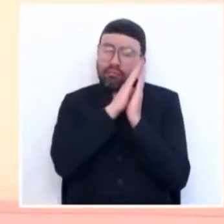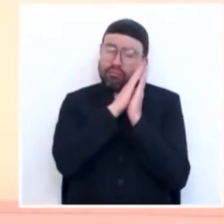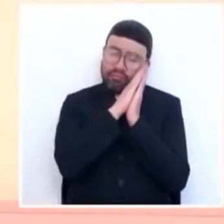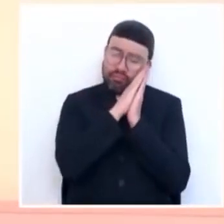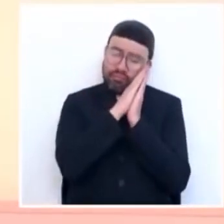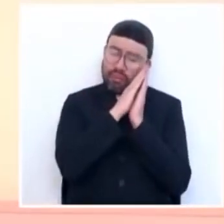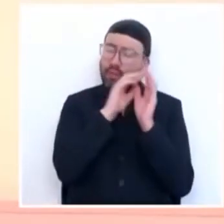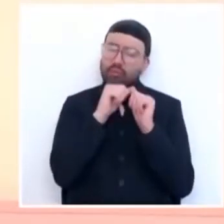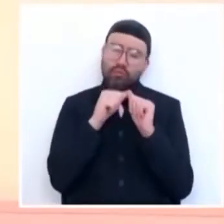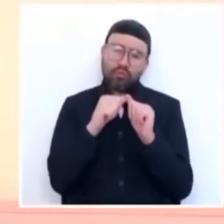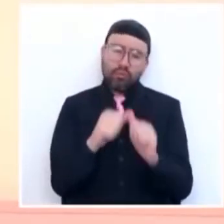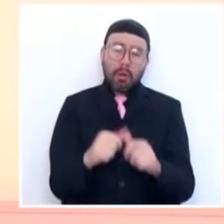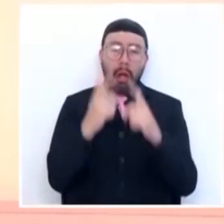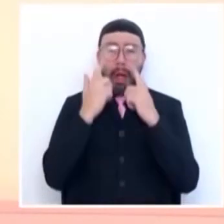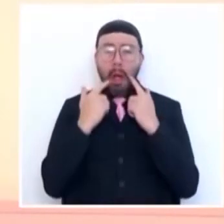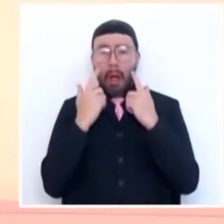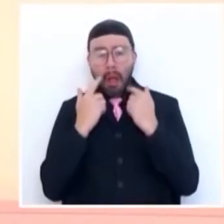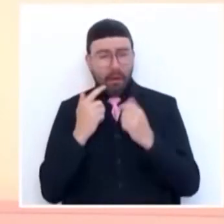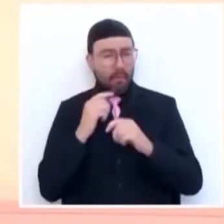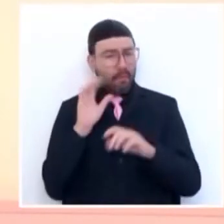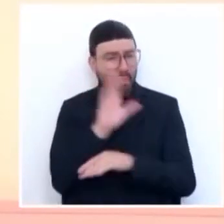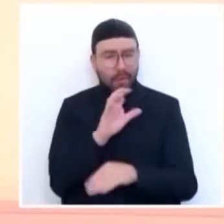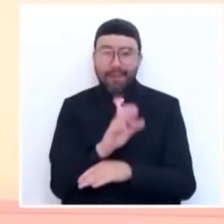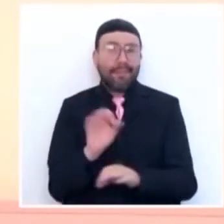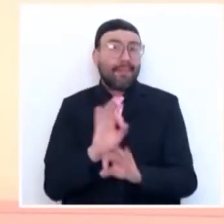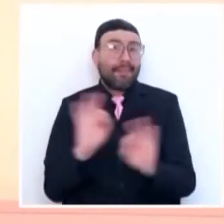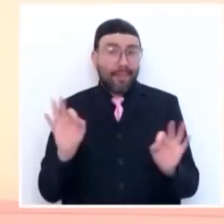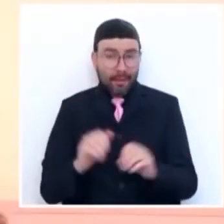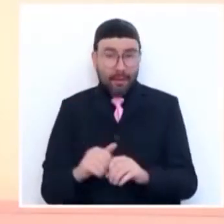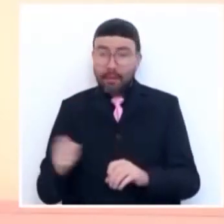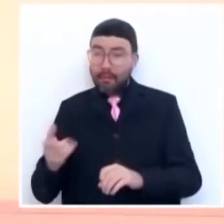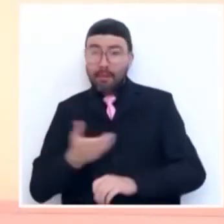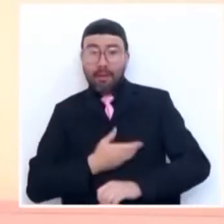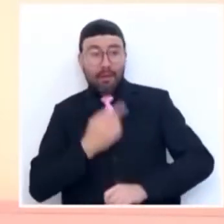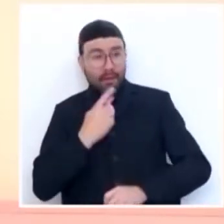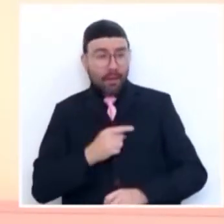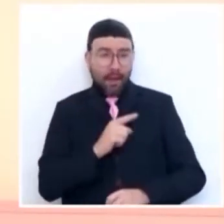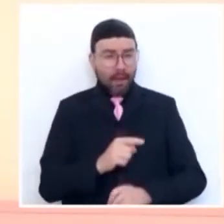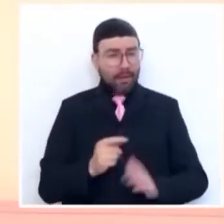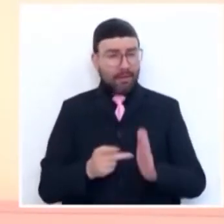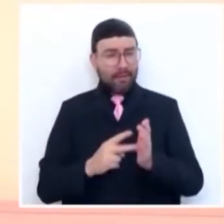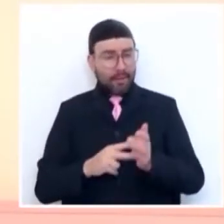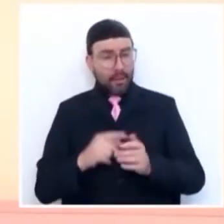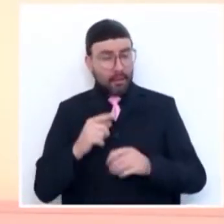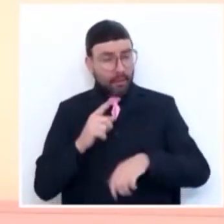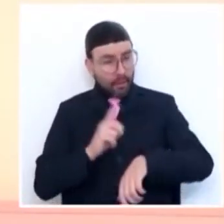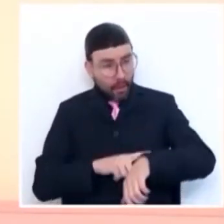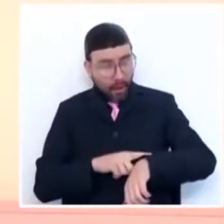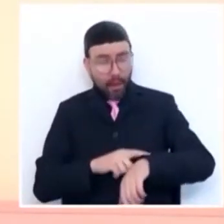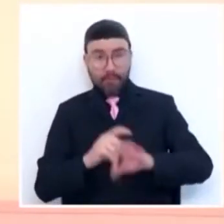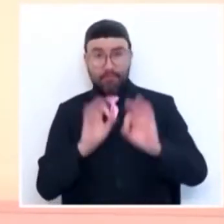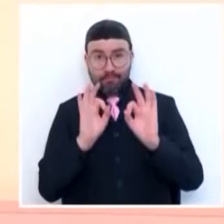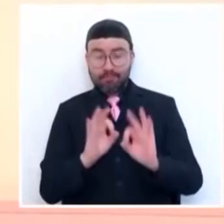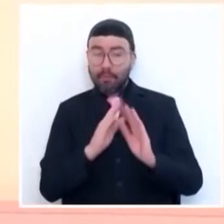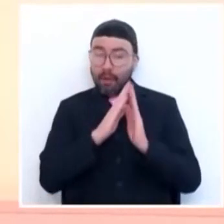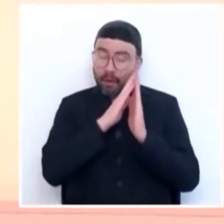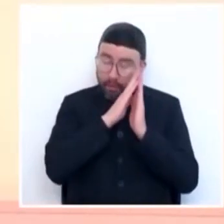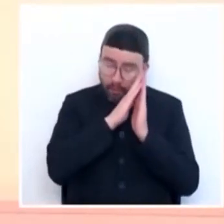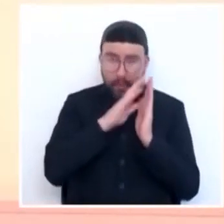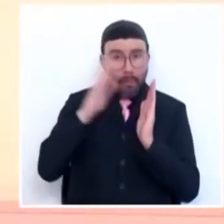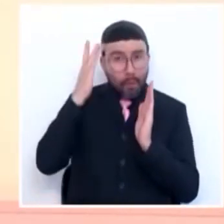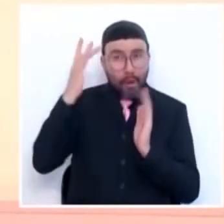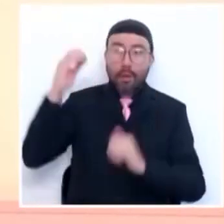despertar, sin llorar, sin molestar. O lo que llama la mamá y la abuelita, se le cuadró el sueño. Y él lo produce la luz